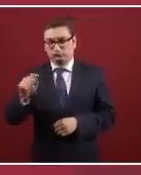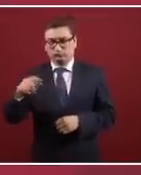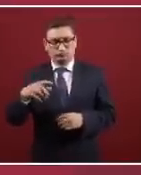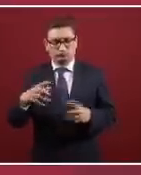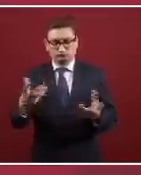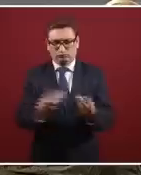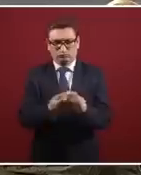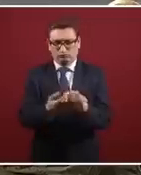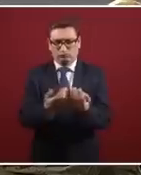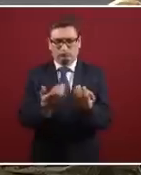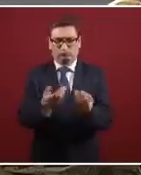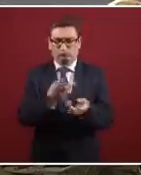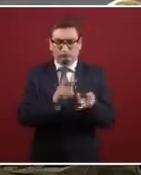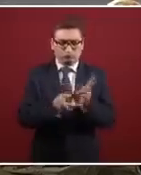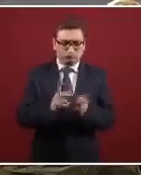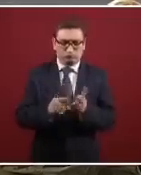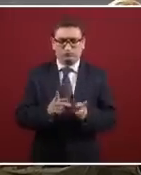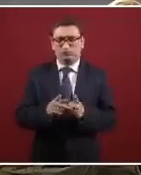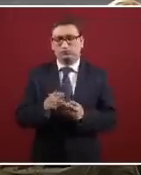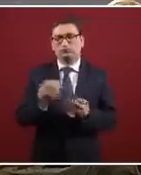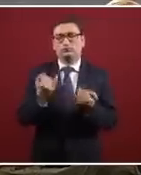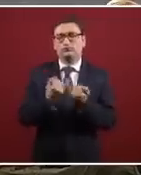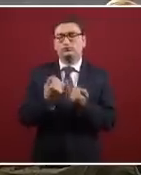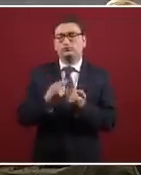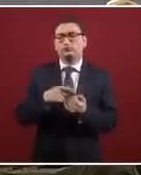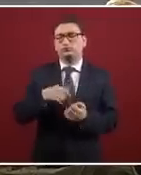también como observador